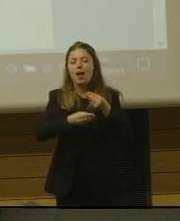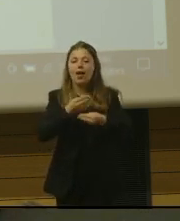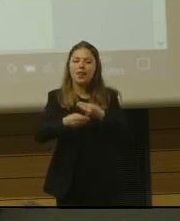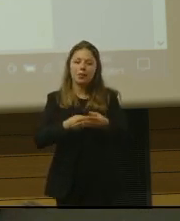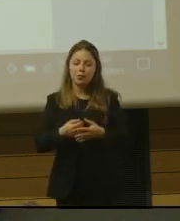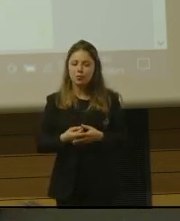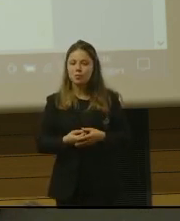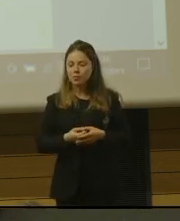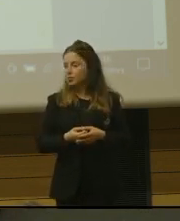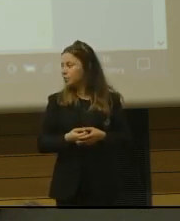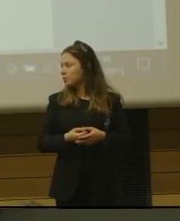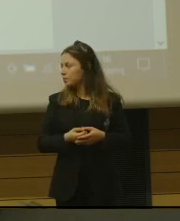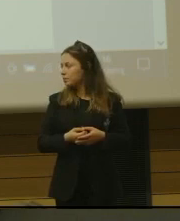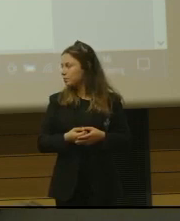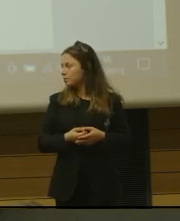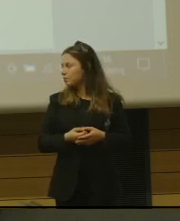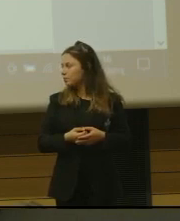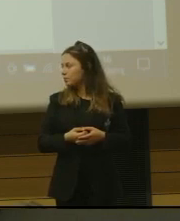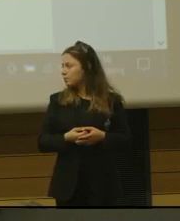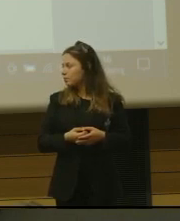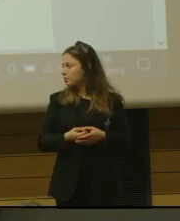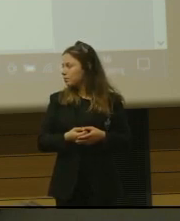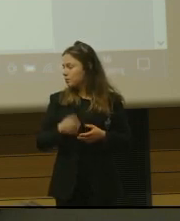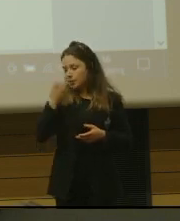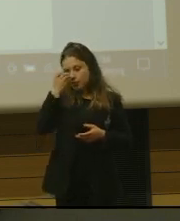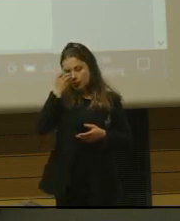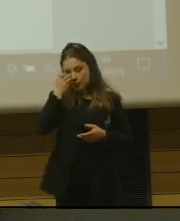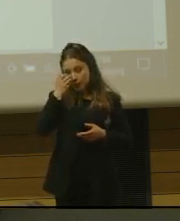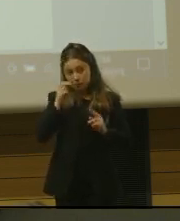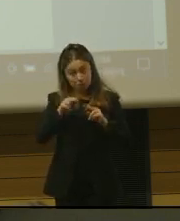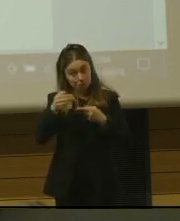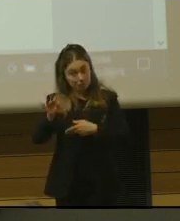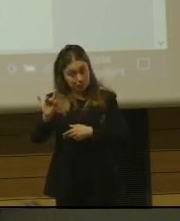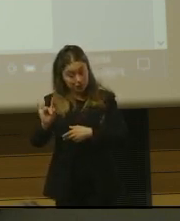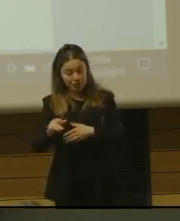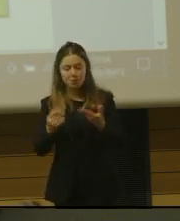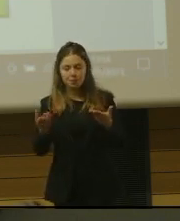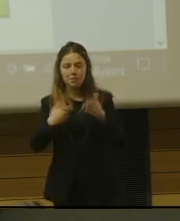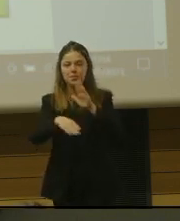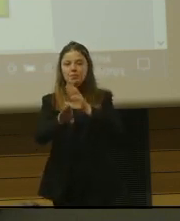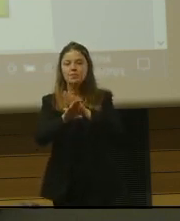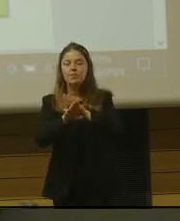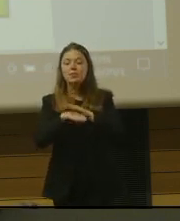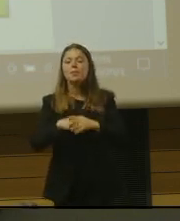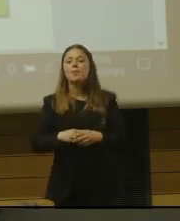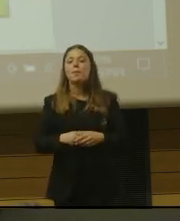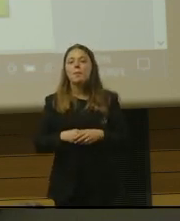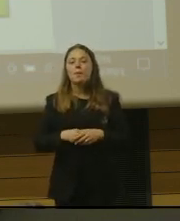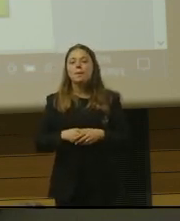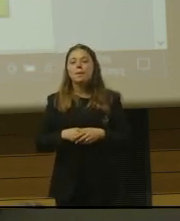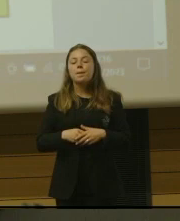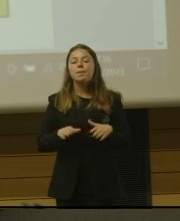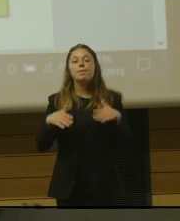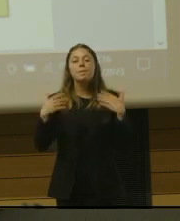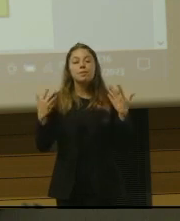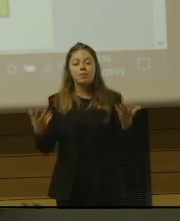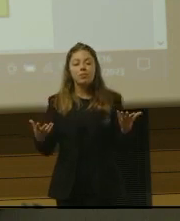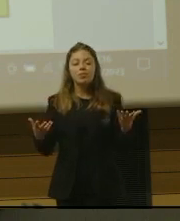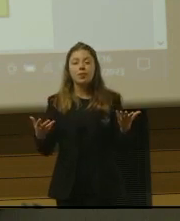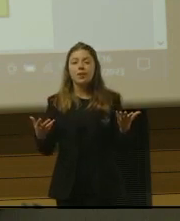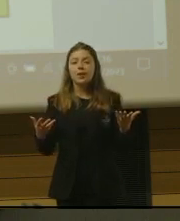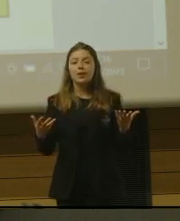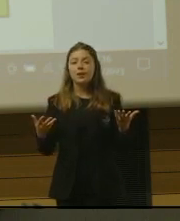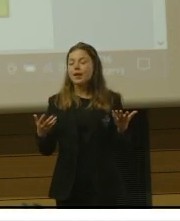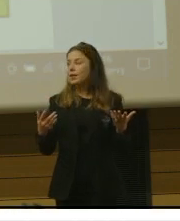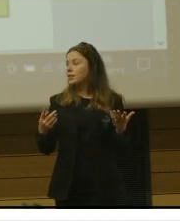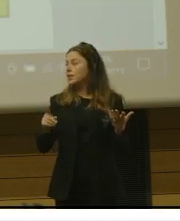a cabo, ¿no? No sé si te he respondido más o menos. Continúo entonces. Bueno, no me paro mucho aquí, ¿no?